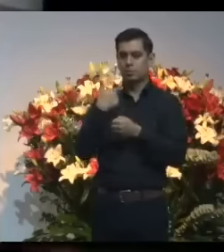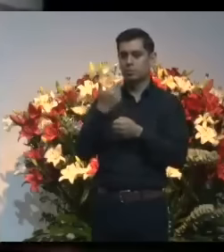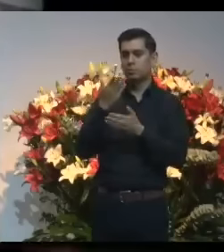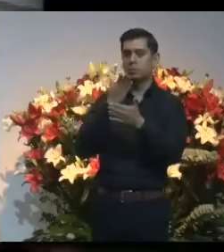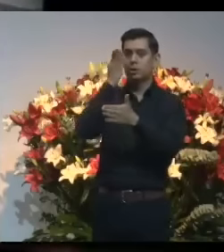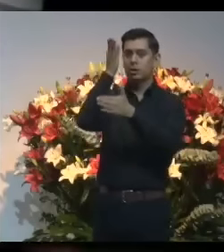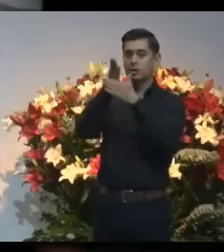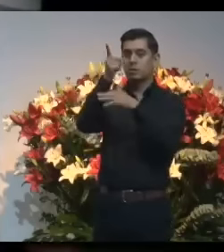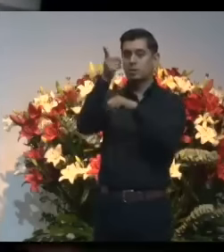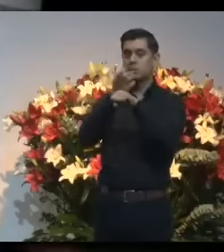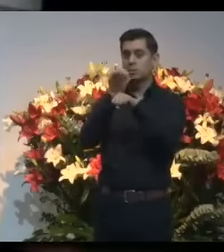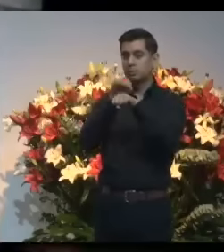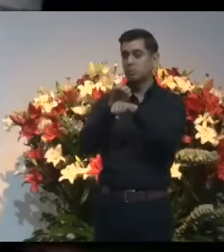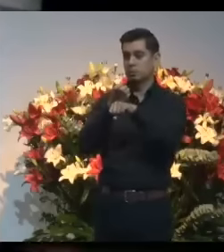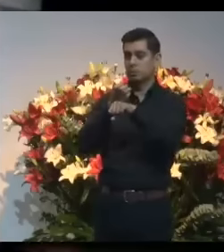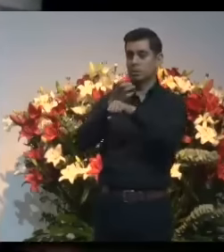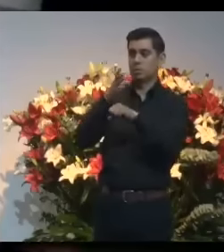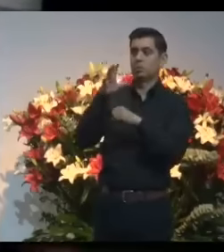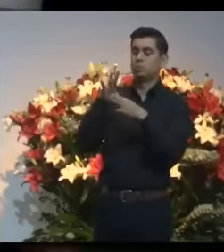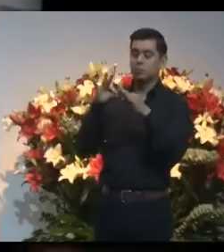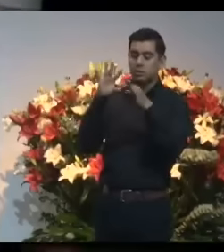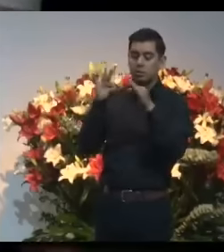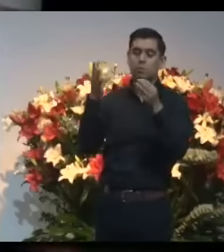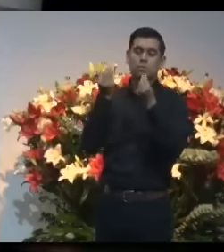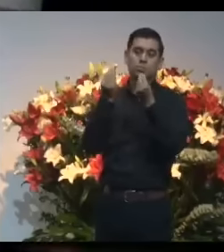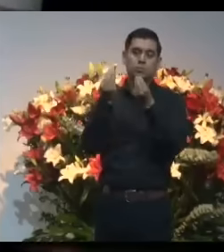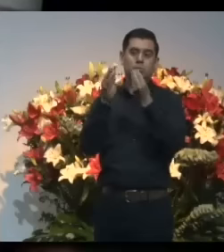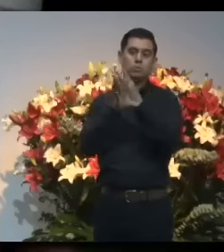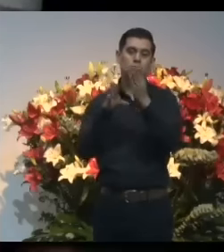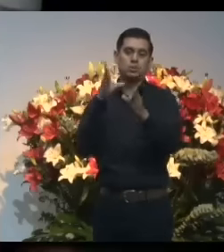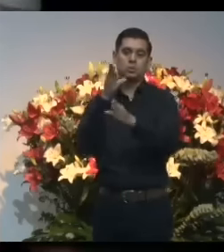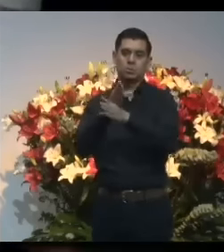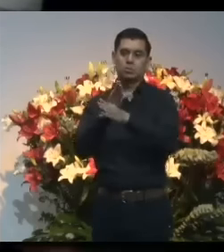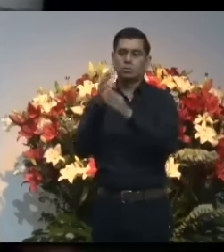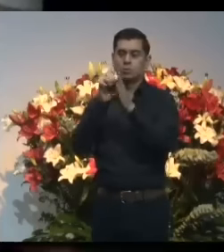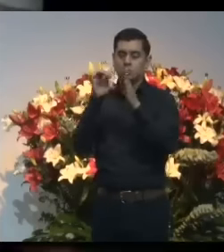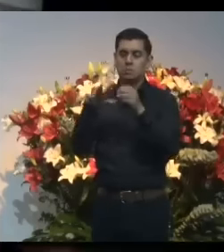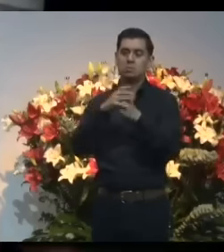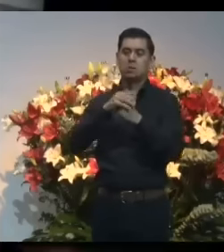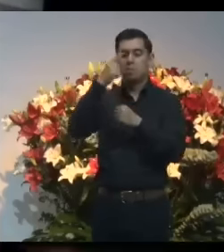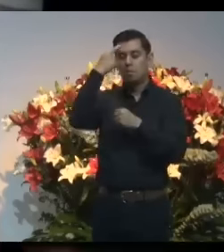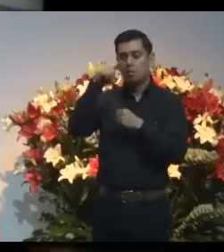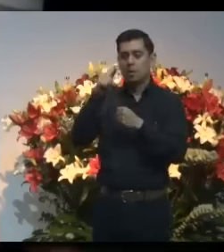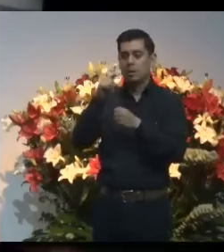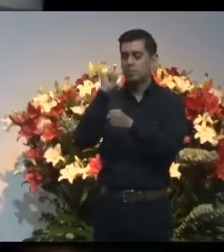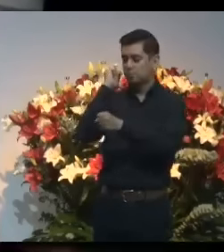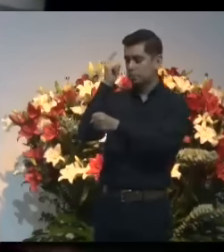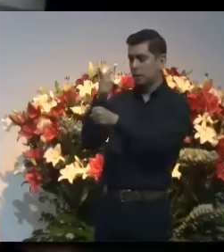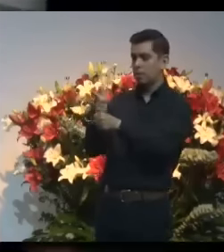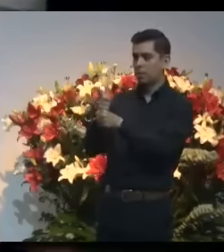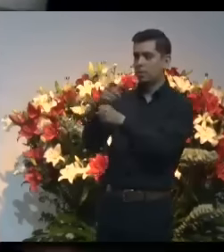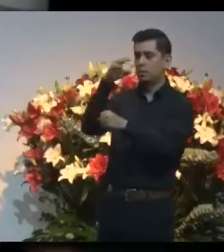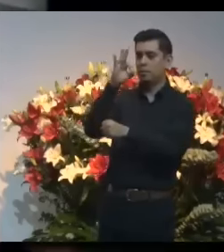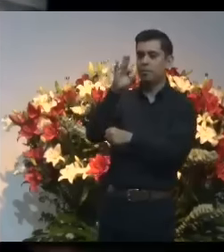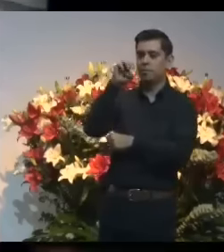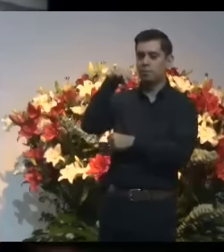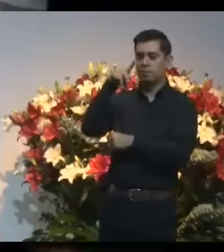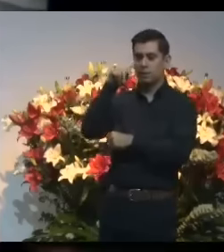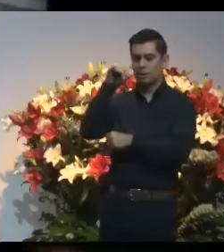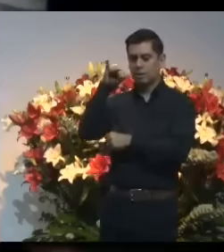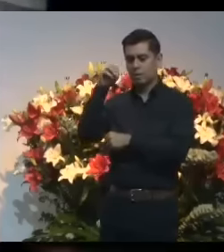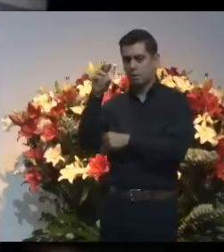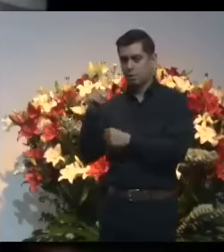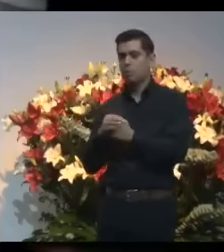mecanismos muy avanzados de tecnología para detectar el fentanilo en las aduanas, que la podríamos implementar en Manzanillo y